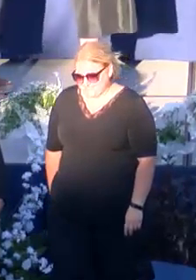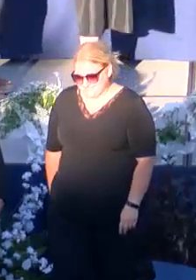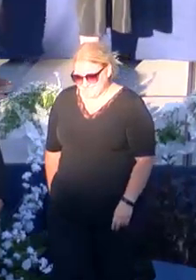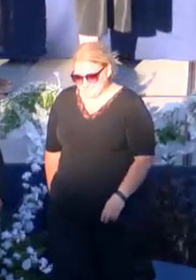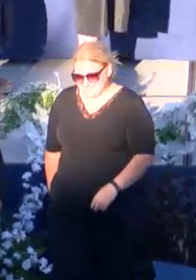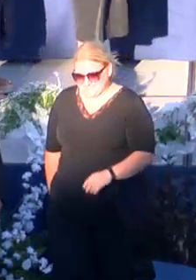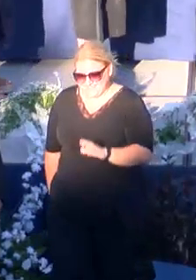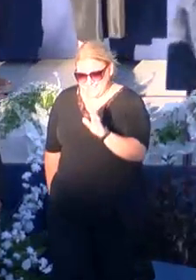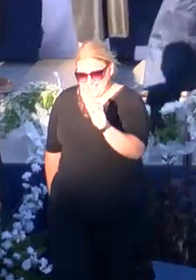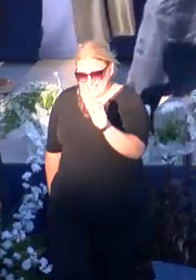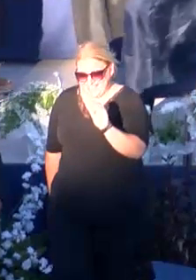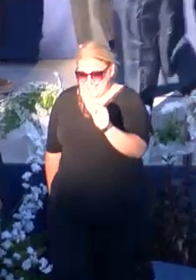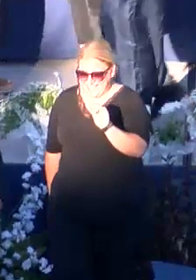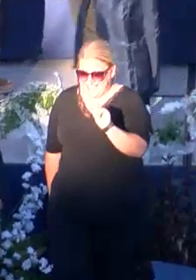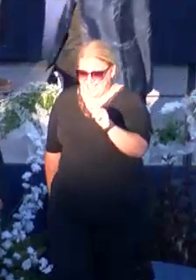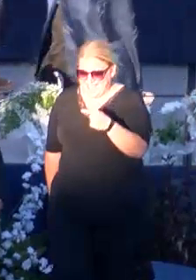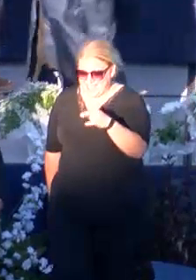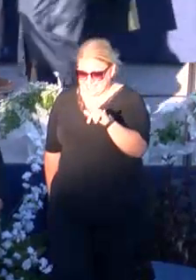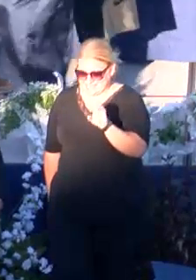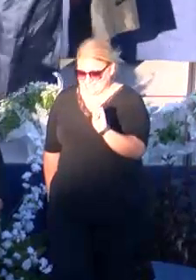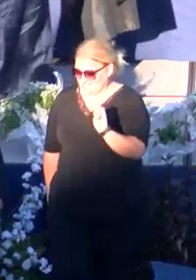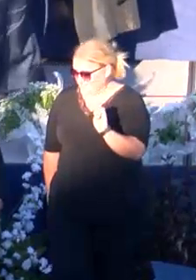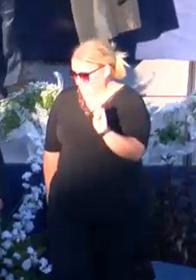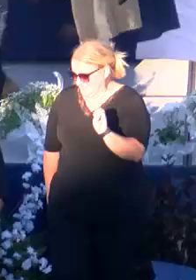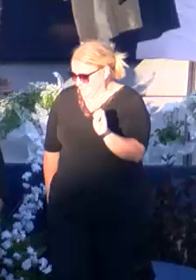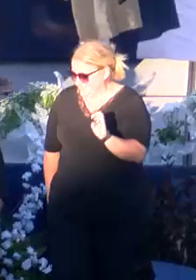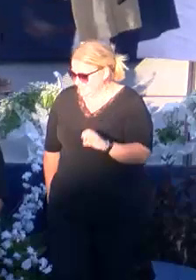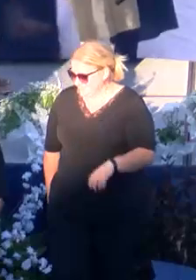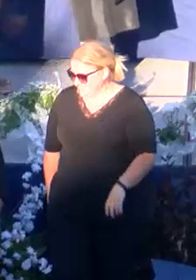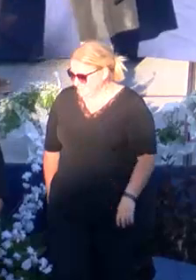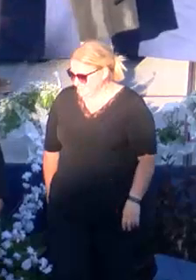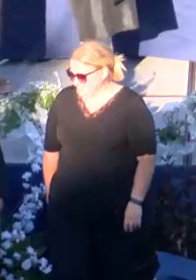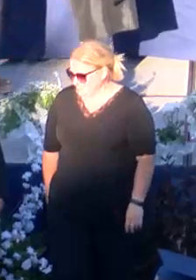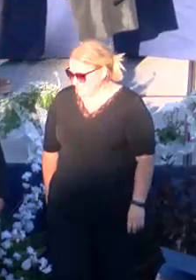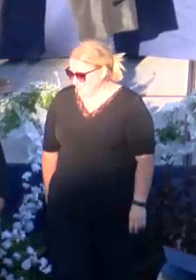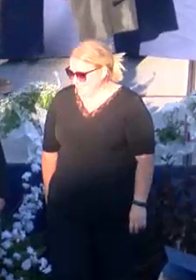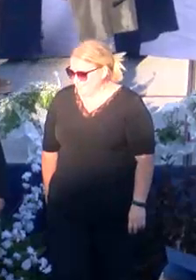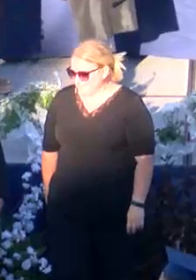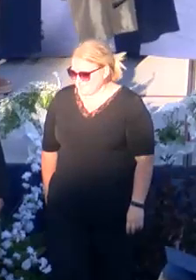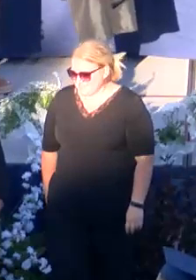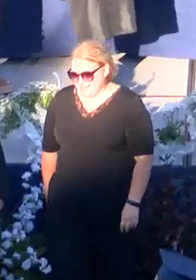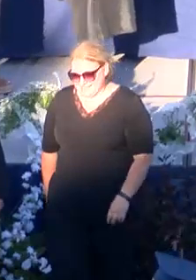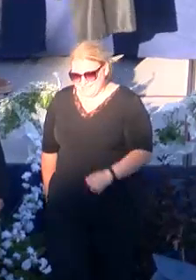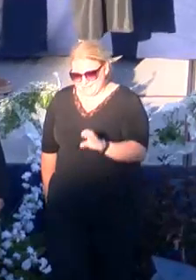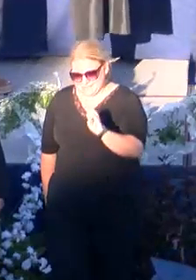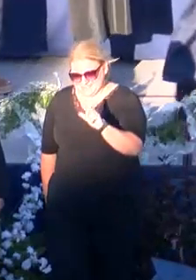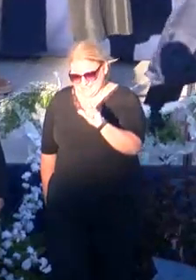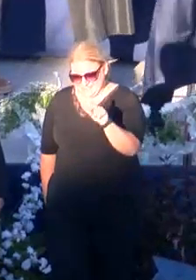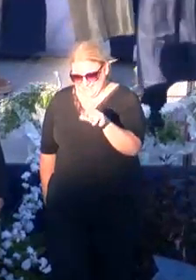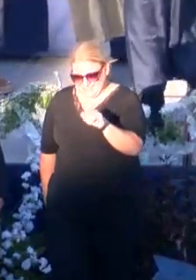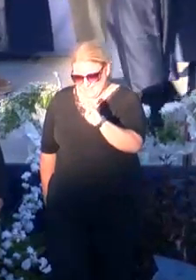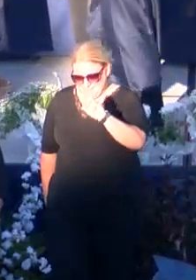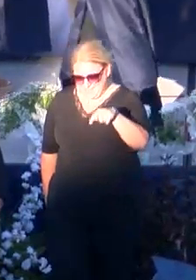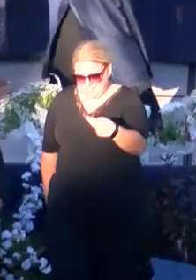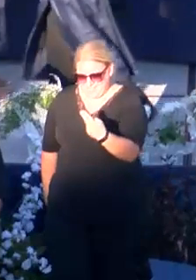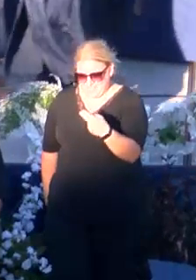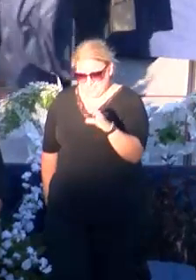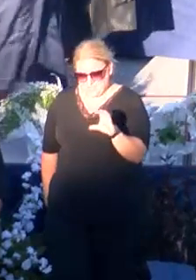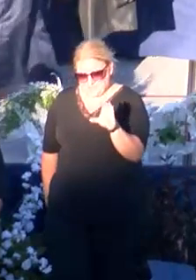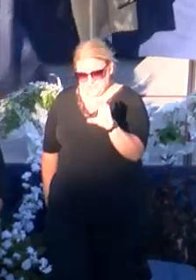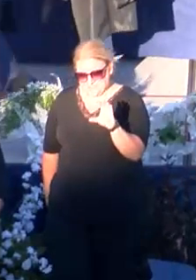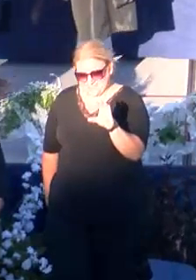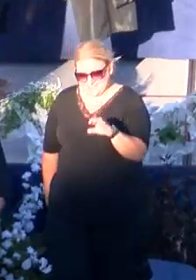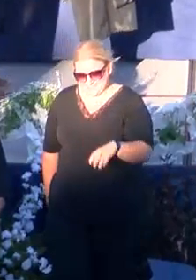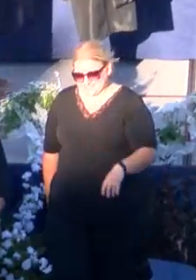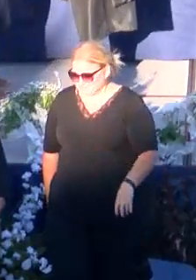Angie Contreras Garcia. Ryan Sullivan. Elizabeth Cruz.